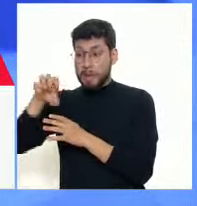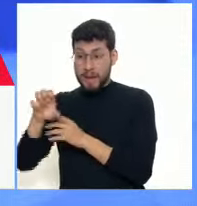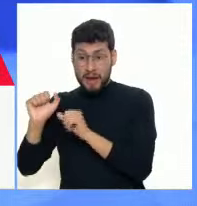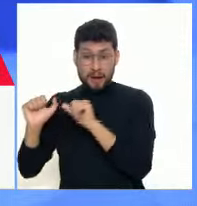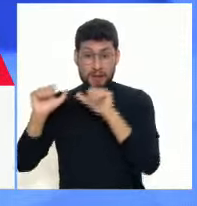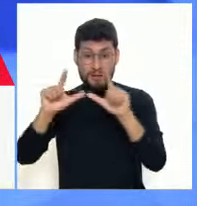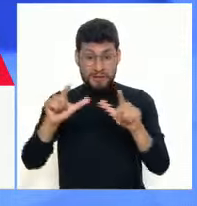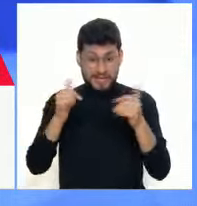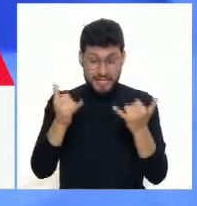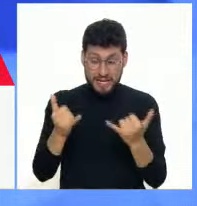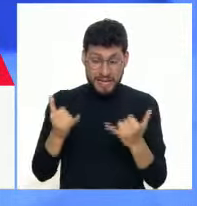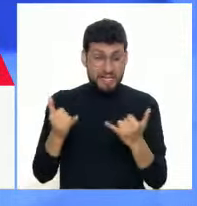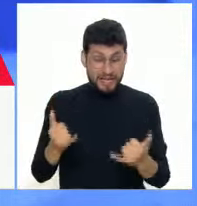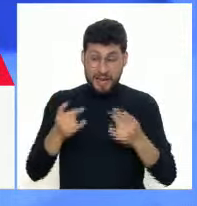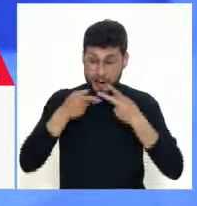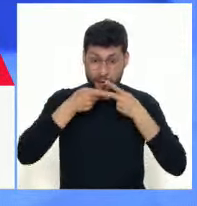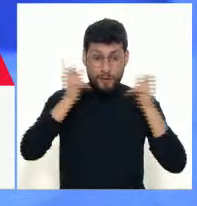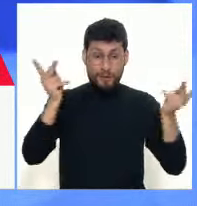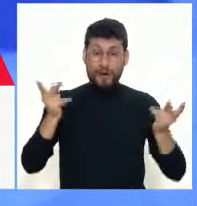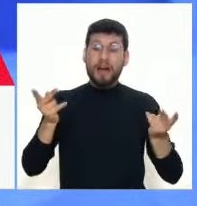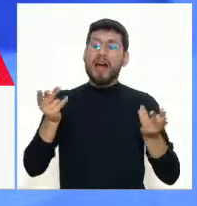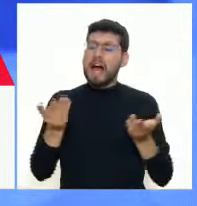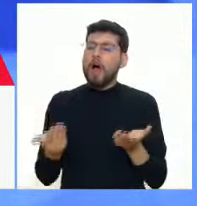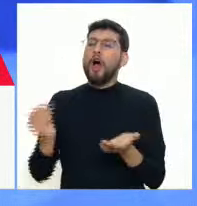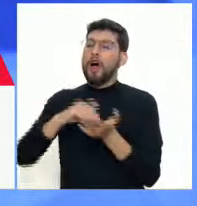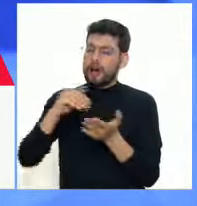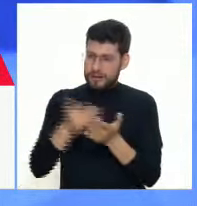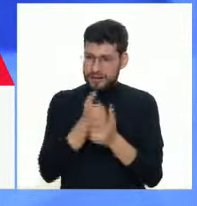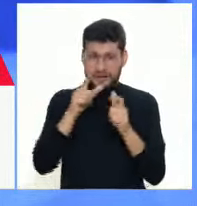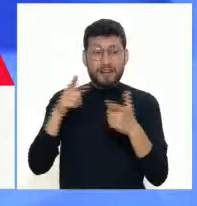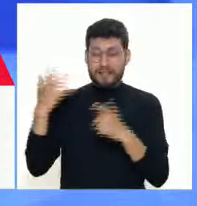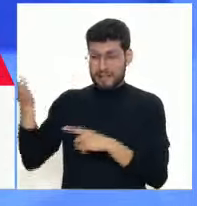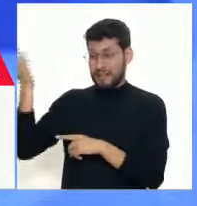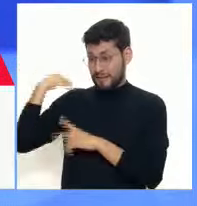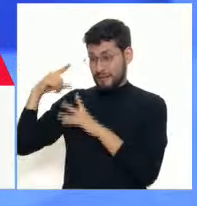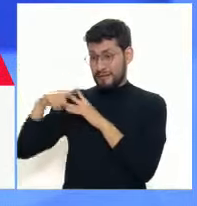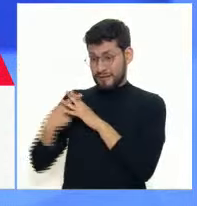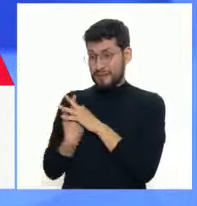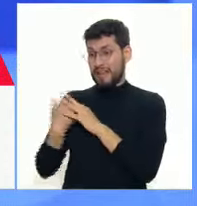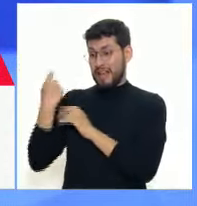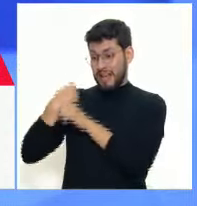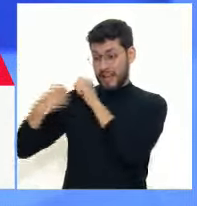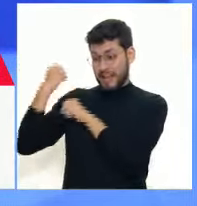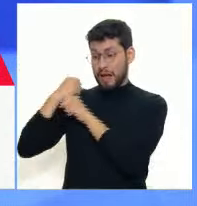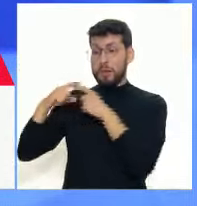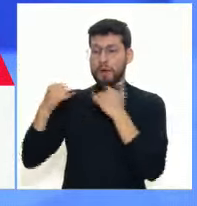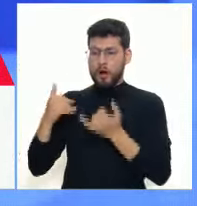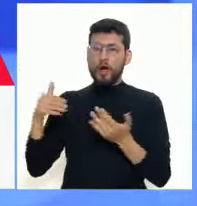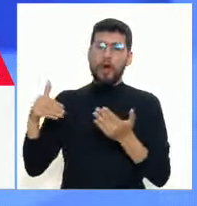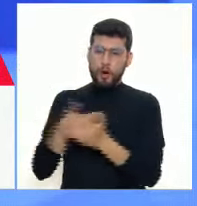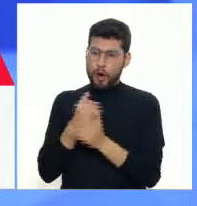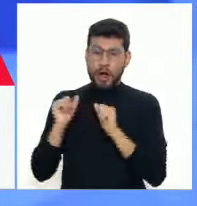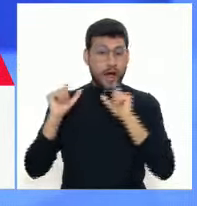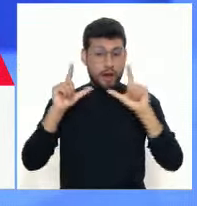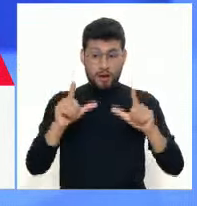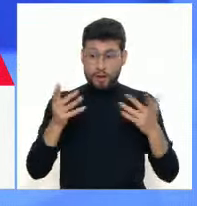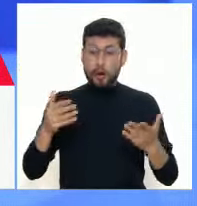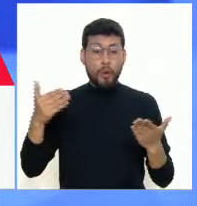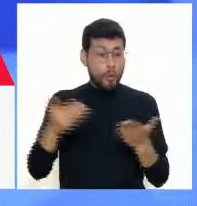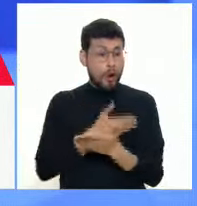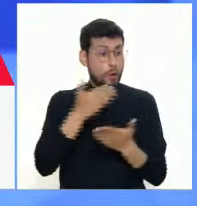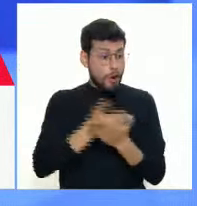ya la estamos lanzando, relanzando, porque esto empezó hace años, pero la estamos relanzando con